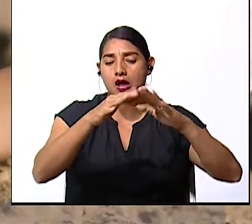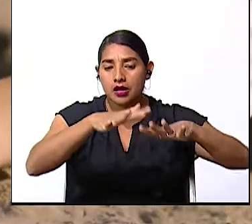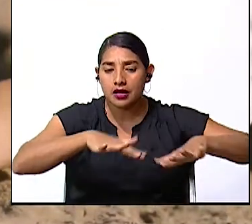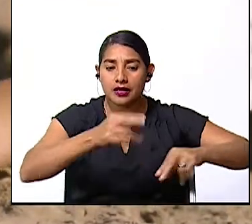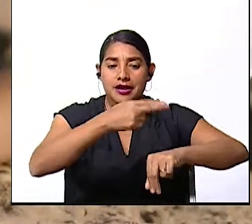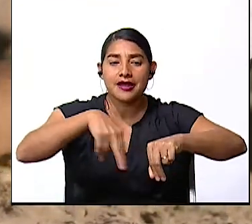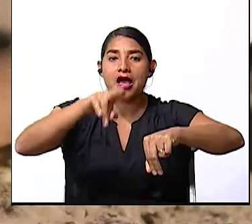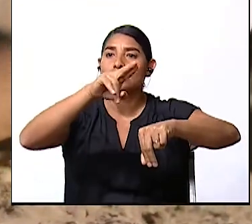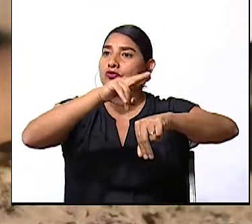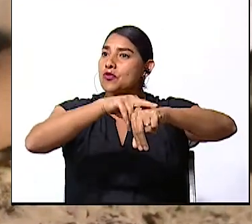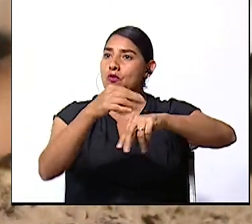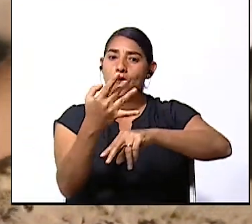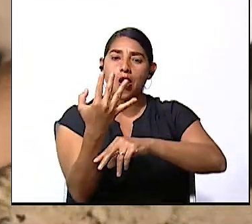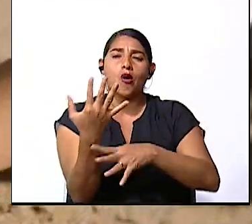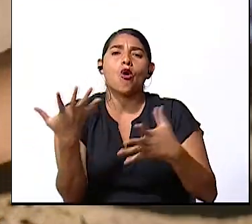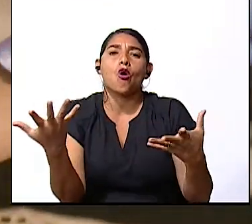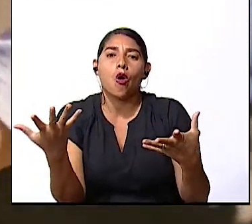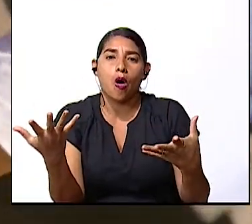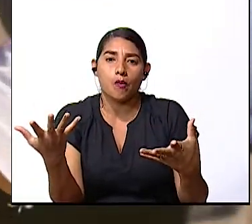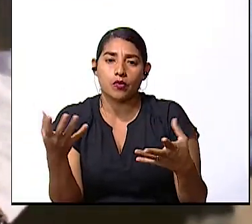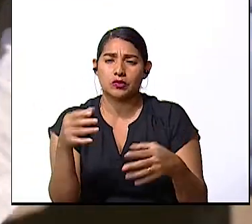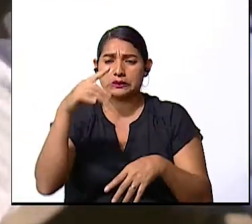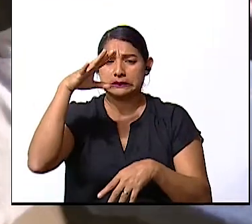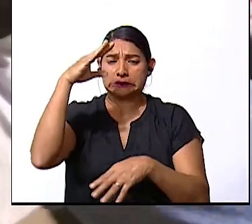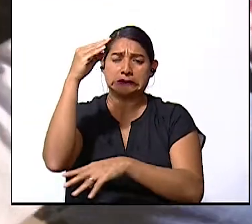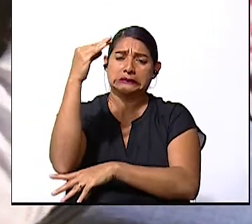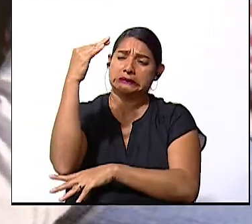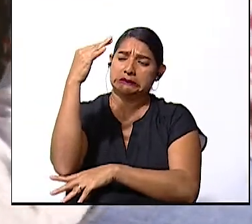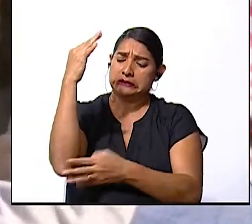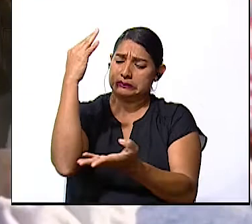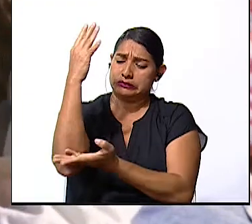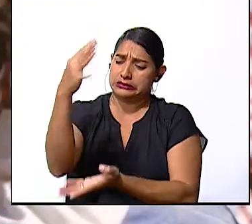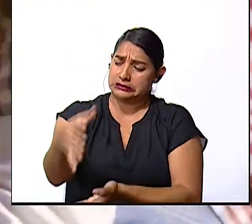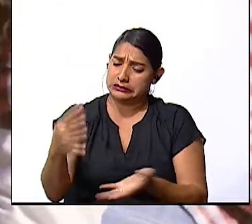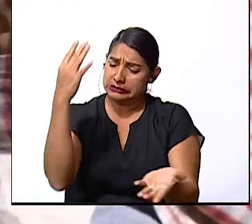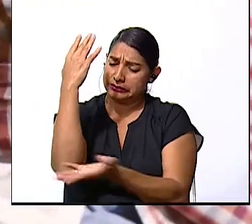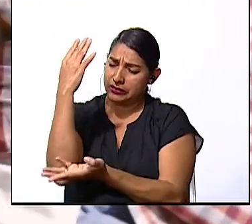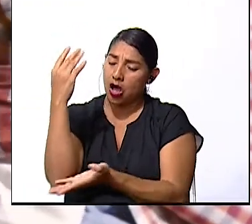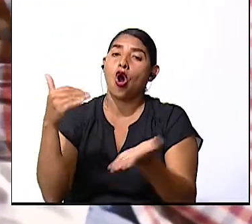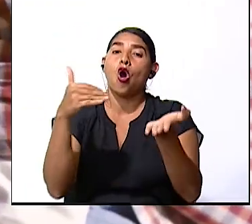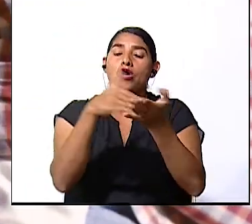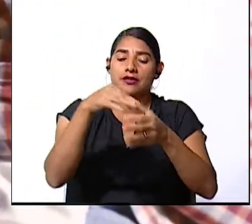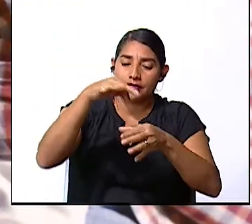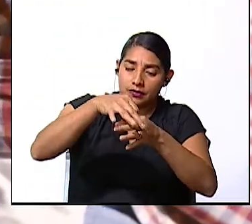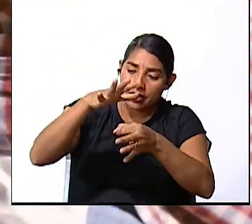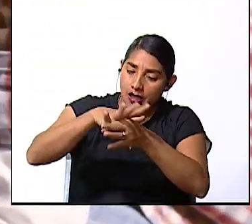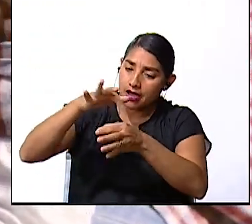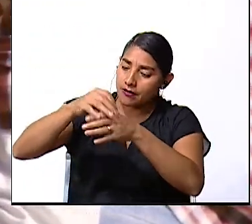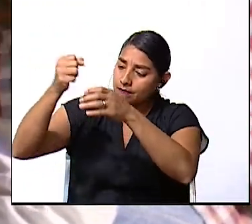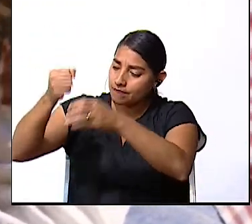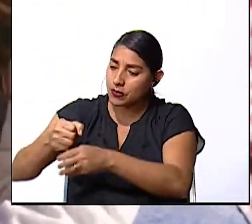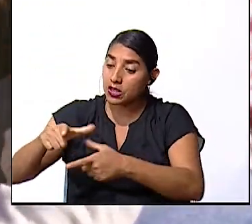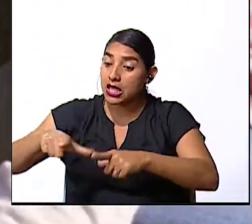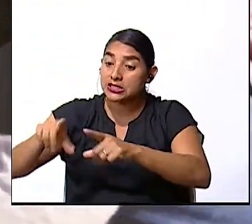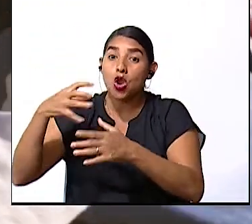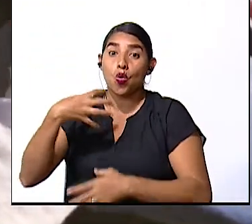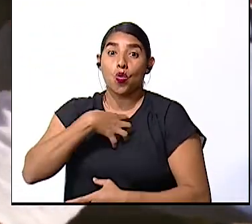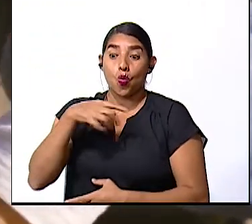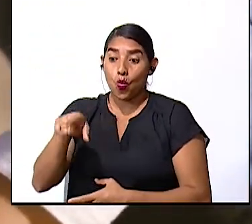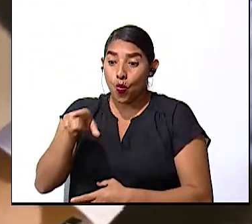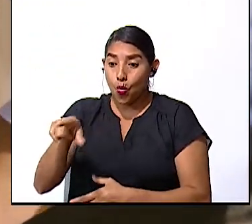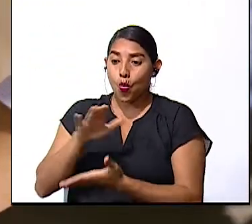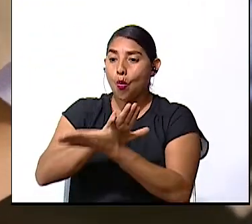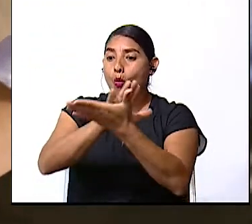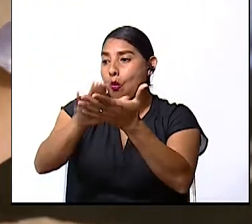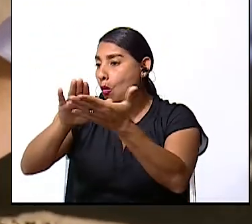naturales. Puedes ayudar a luchar contra la destrucción de los hábitats, por ejemplo, plantando árboles originarios de la zona o